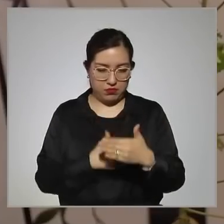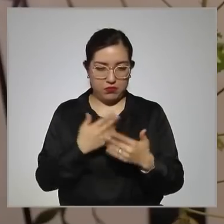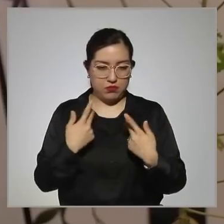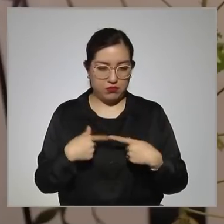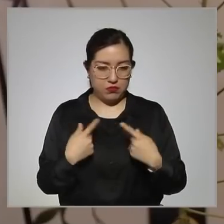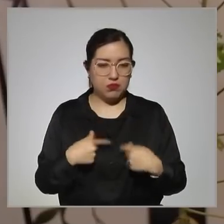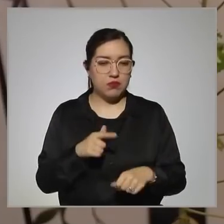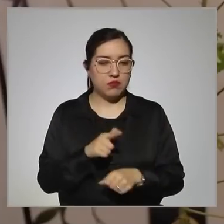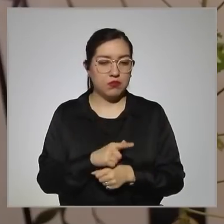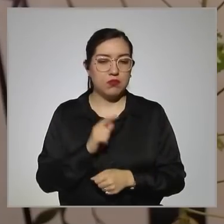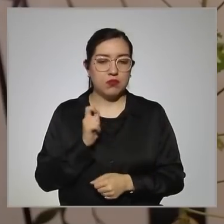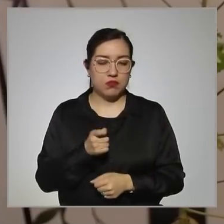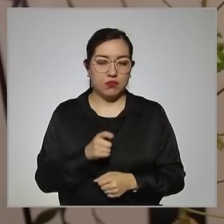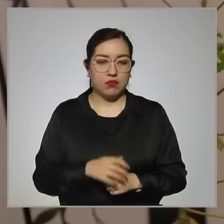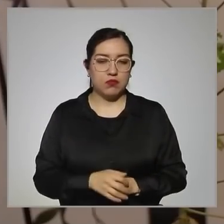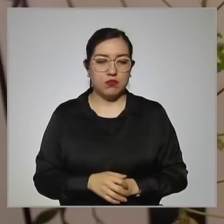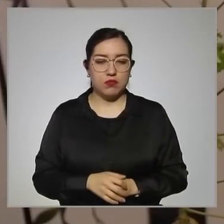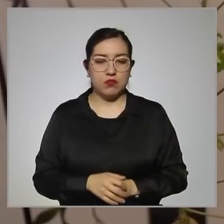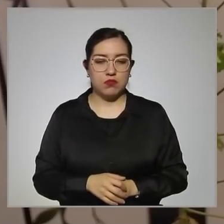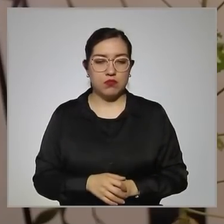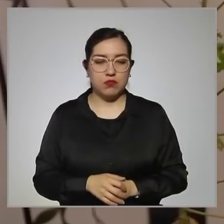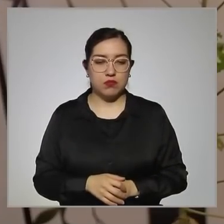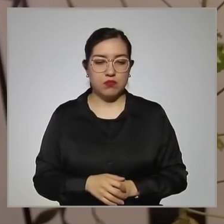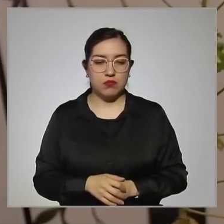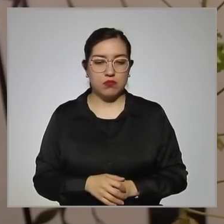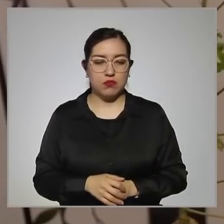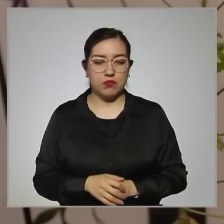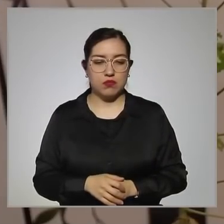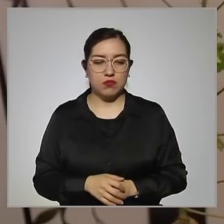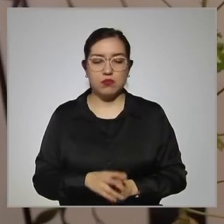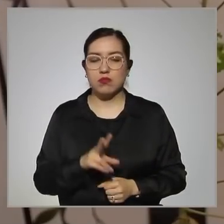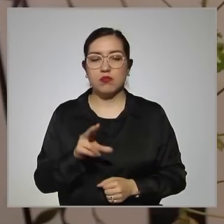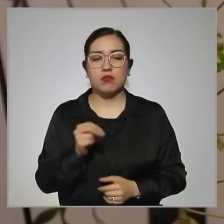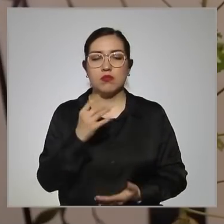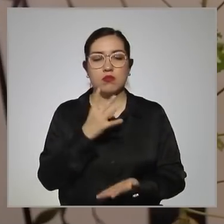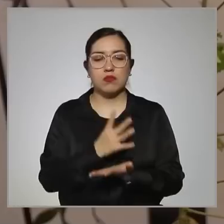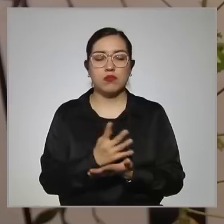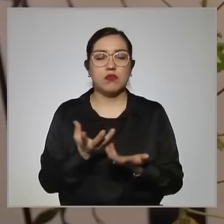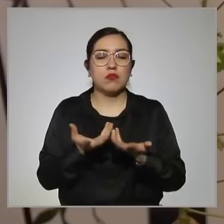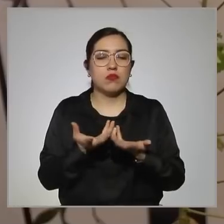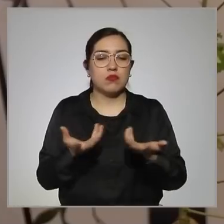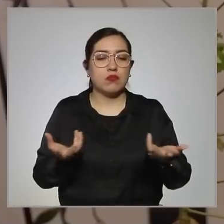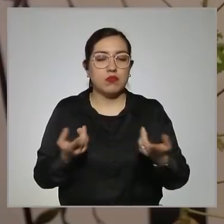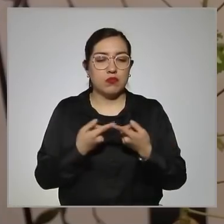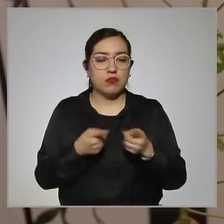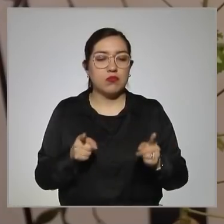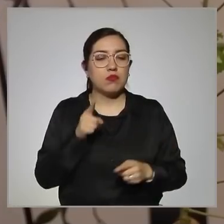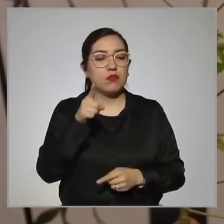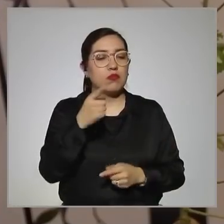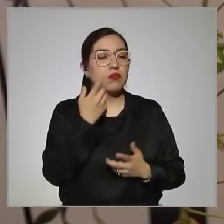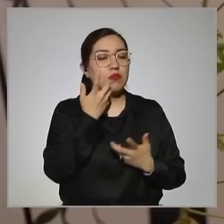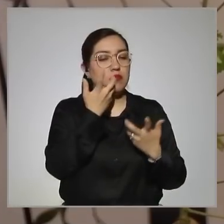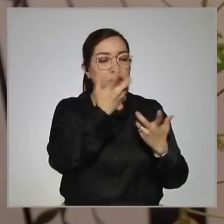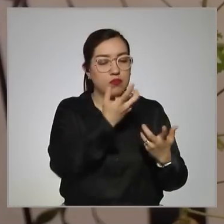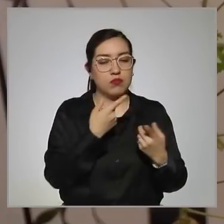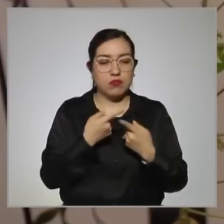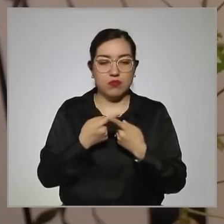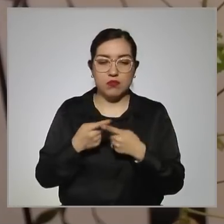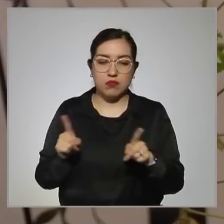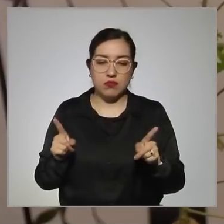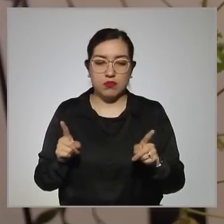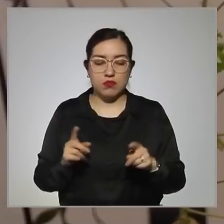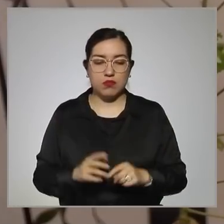es no solamente cuál es la diferencia entre qué es lo que deseo y qué es